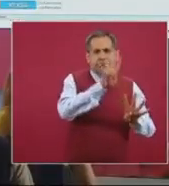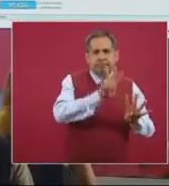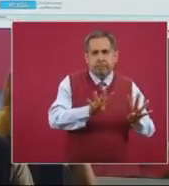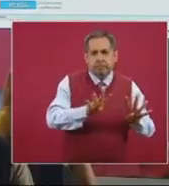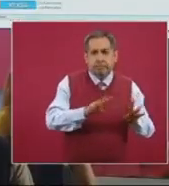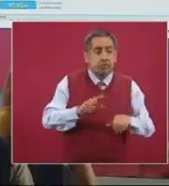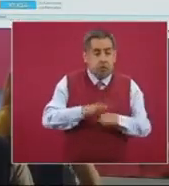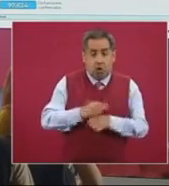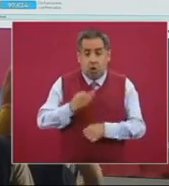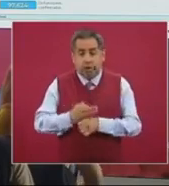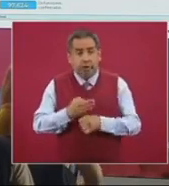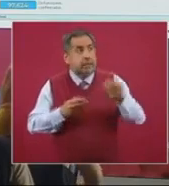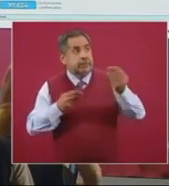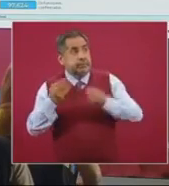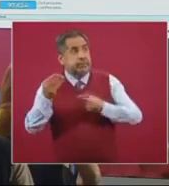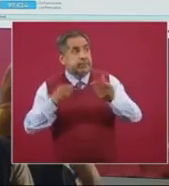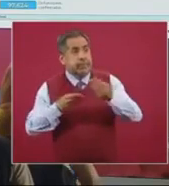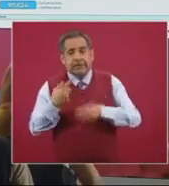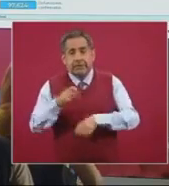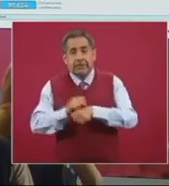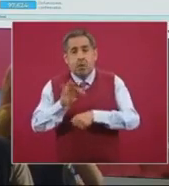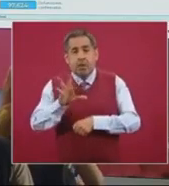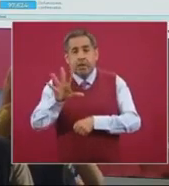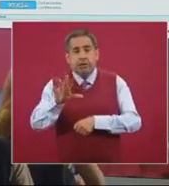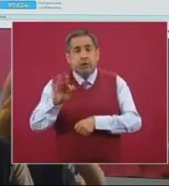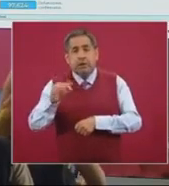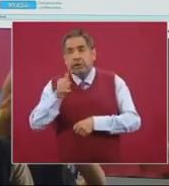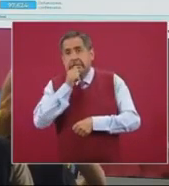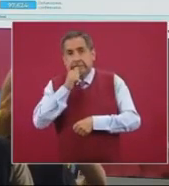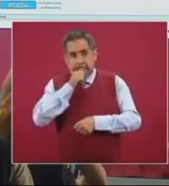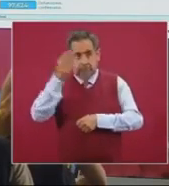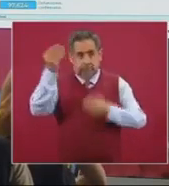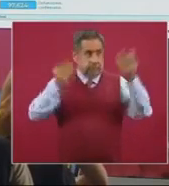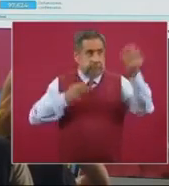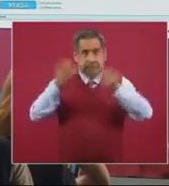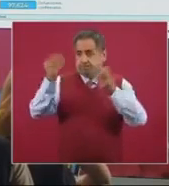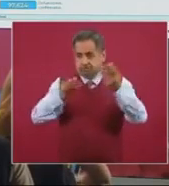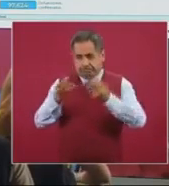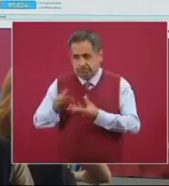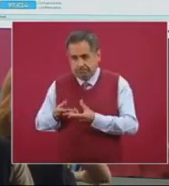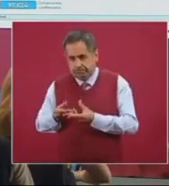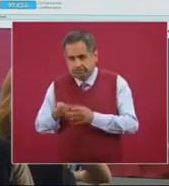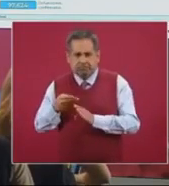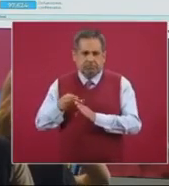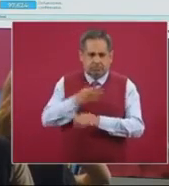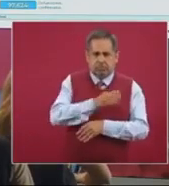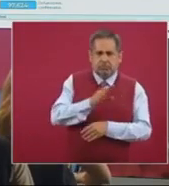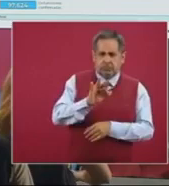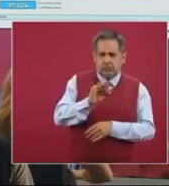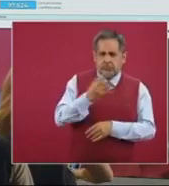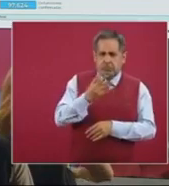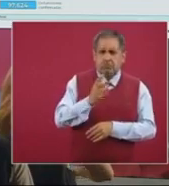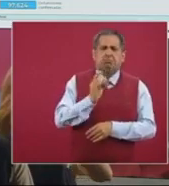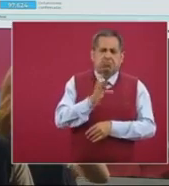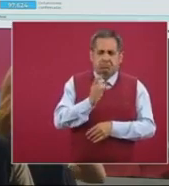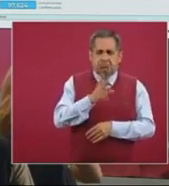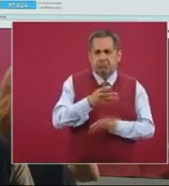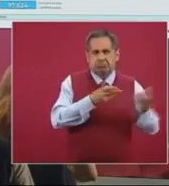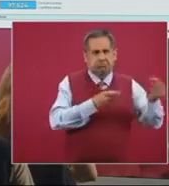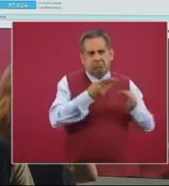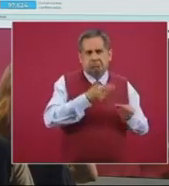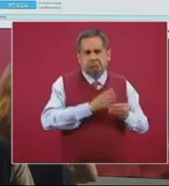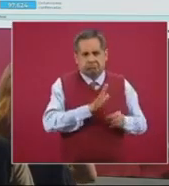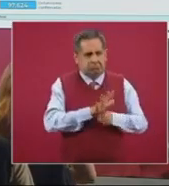es porque los datos en ese momento son estables y en cambio los más recientes siempre fluyen a